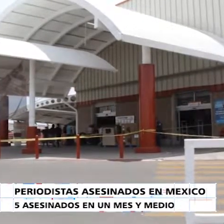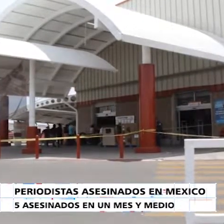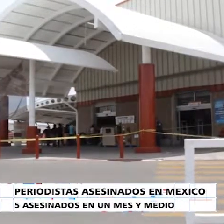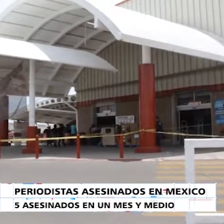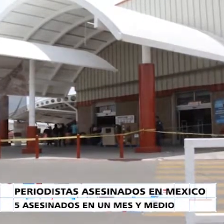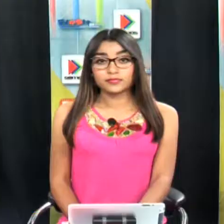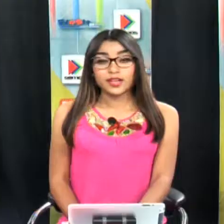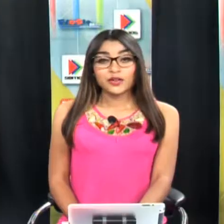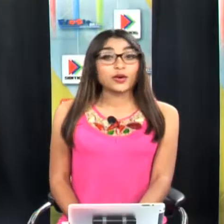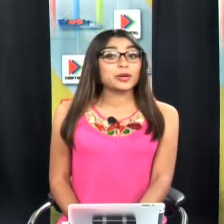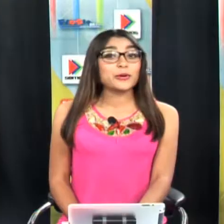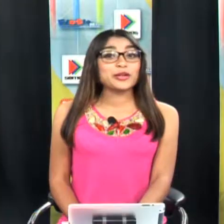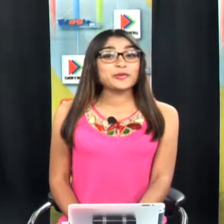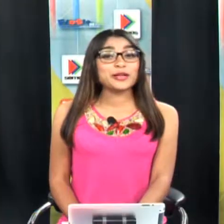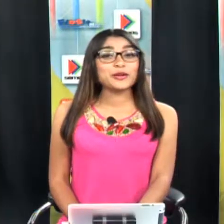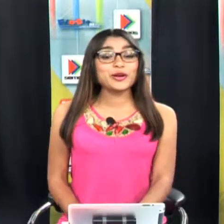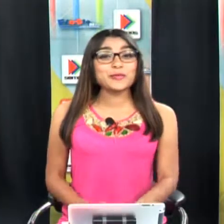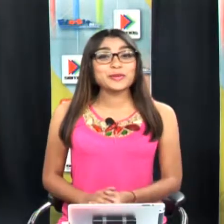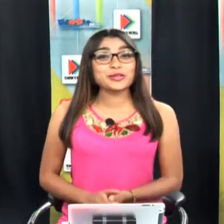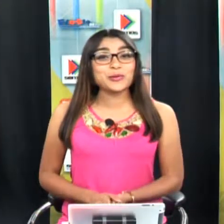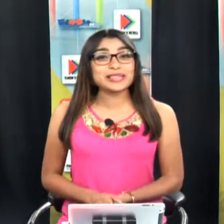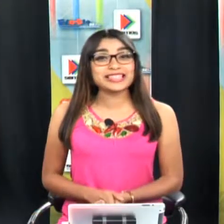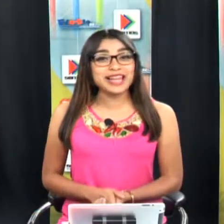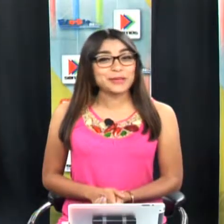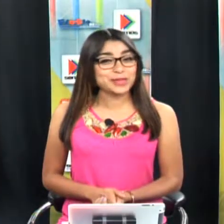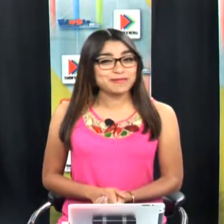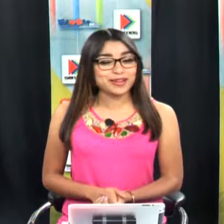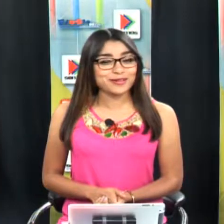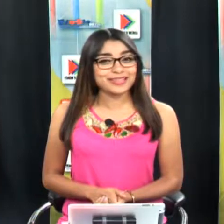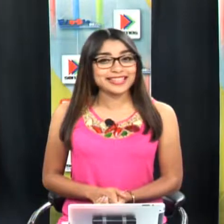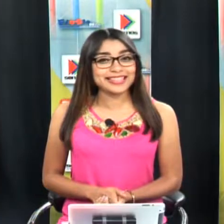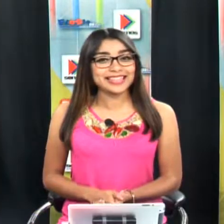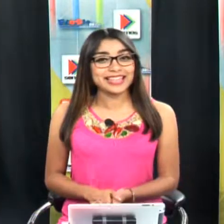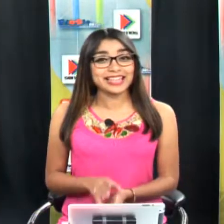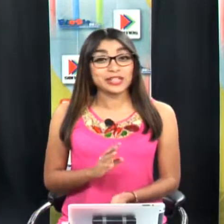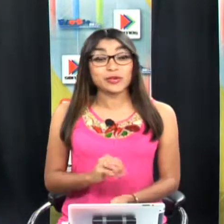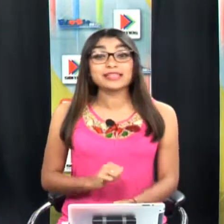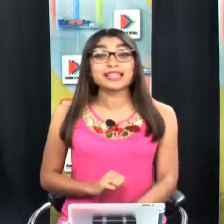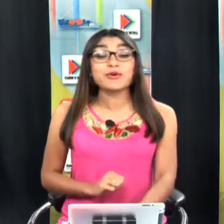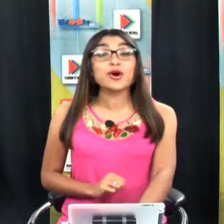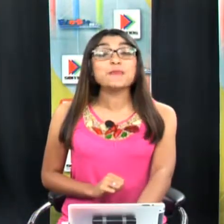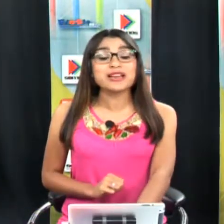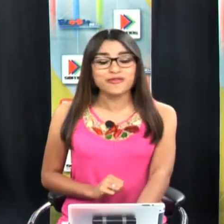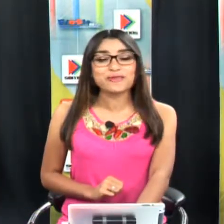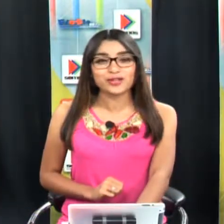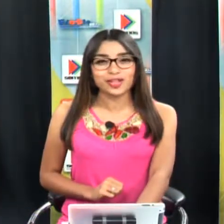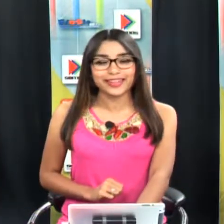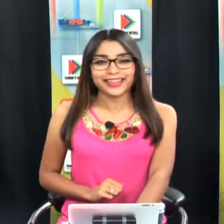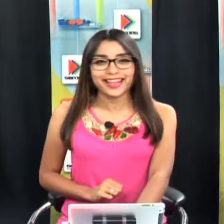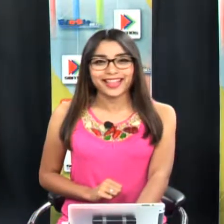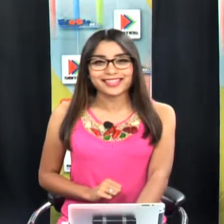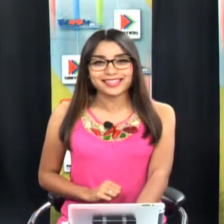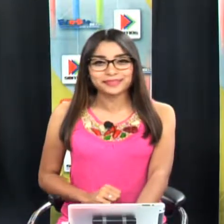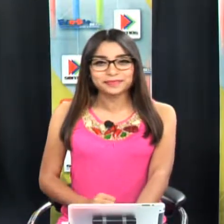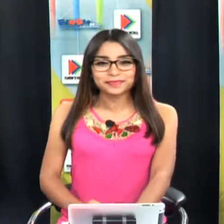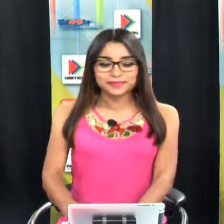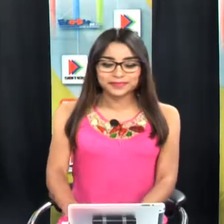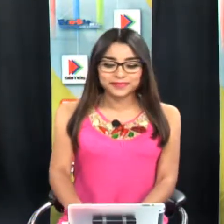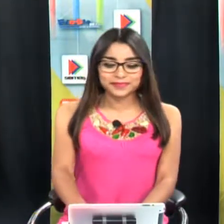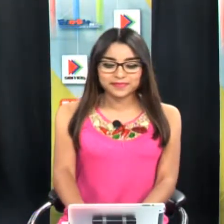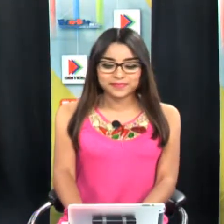baleado. Nos corresponde cumplir con compromisos publicitarios, sin embargo, no se retiren, que a regreso avanzaremos con más informaciones destacadas.